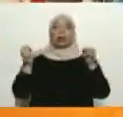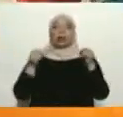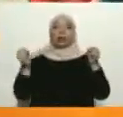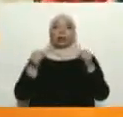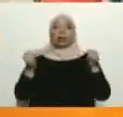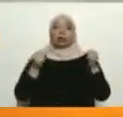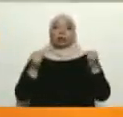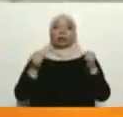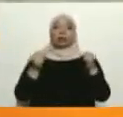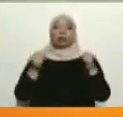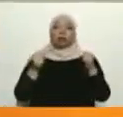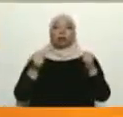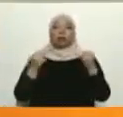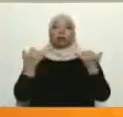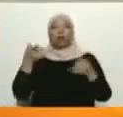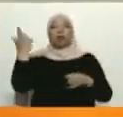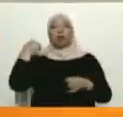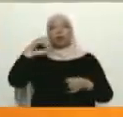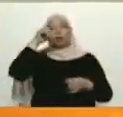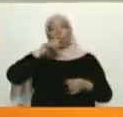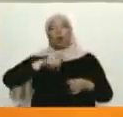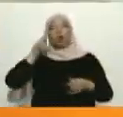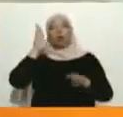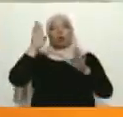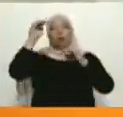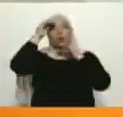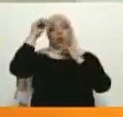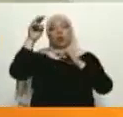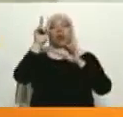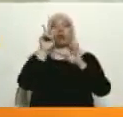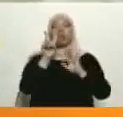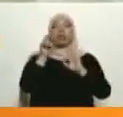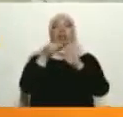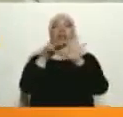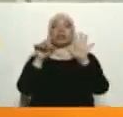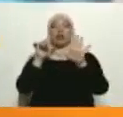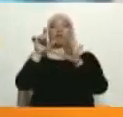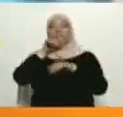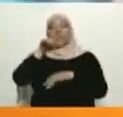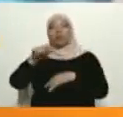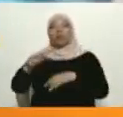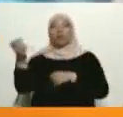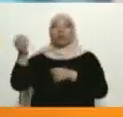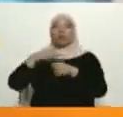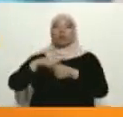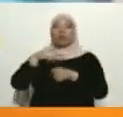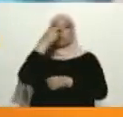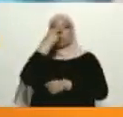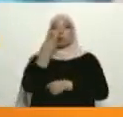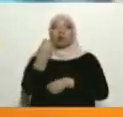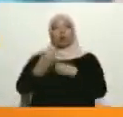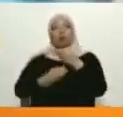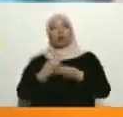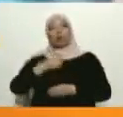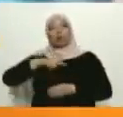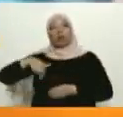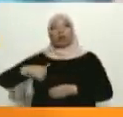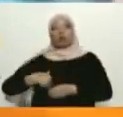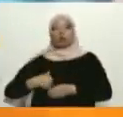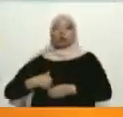recientemente el año pasado asistieron veinticinco mil seiscientas dieciséis personas incluyendo las visitas que se hacían a la estación marinita